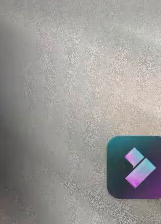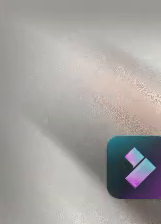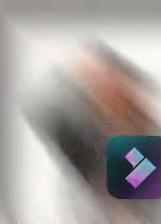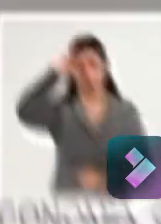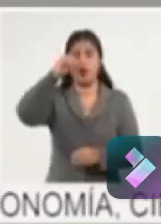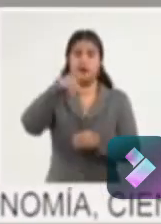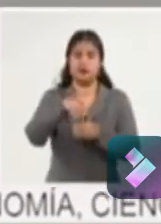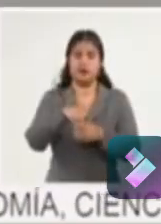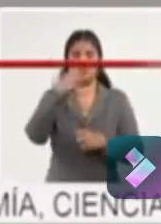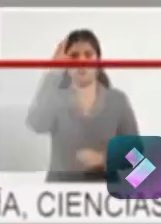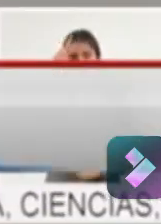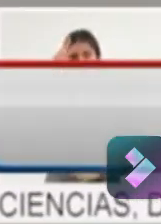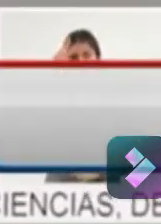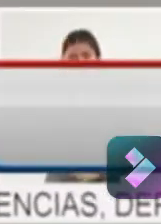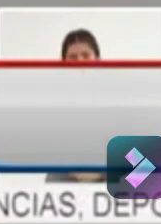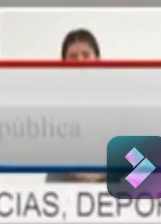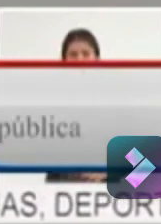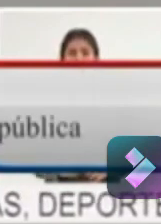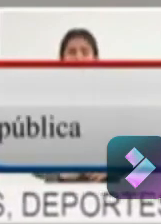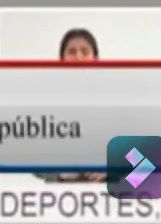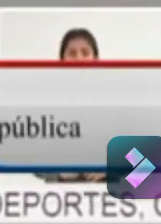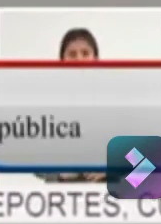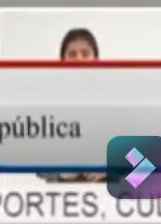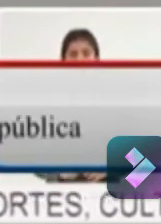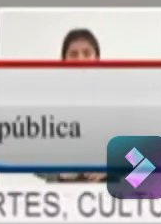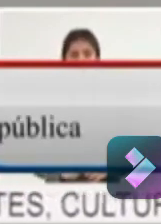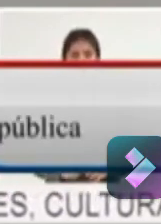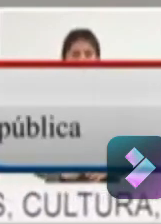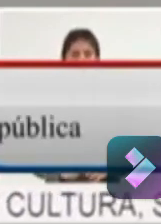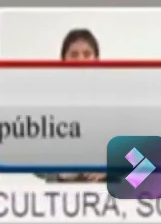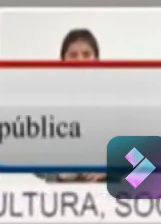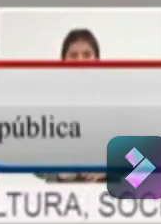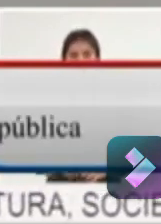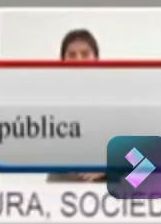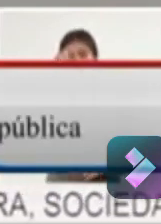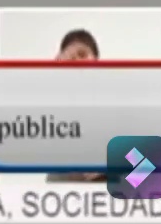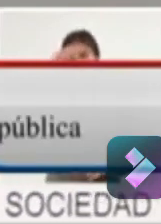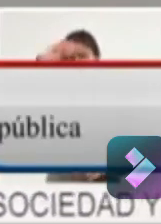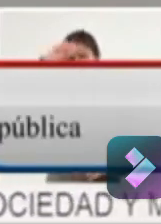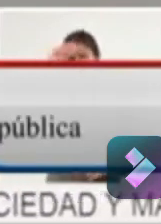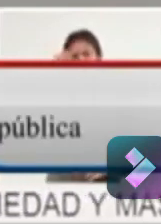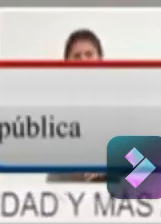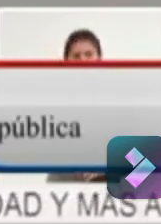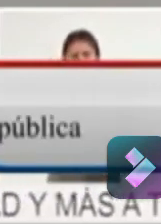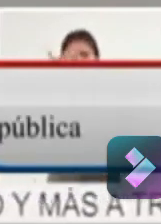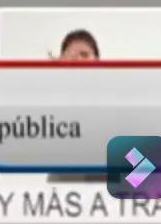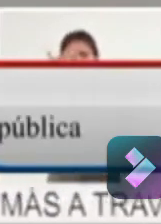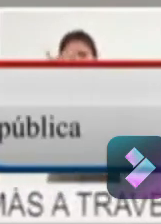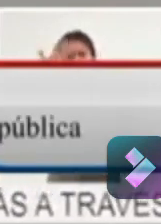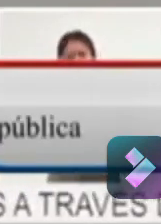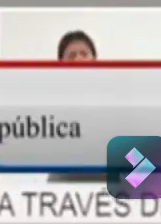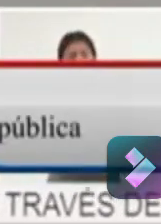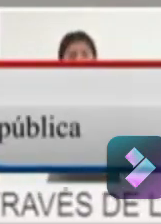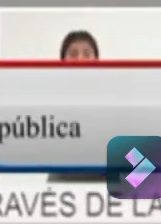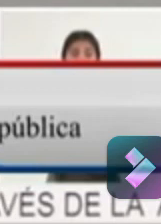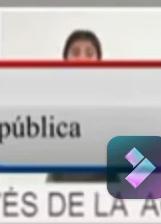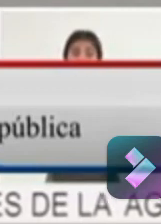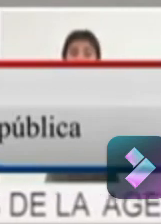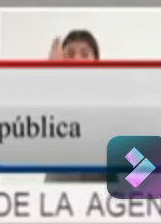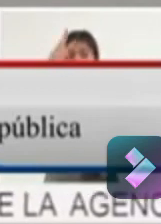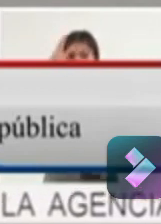cubanas. Son muchas las razones por las cuales tenemos que agradecerles, tenemos que darles esa